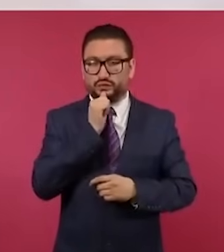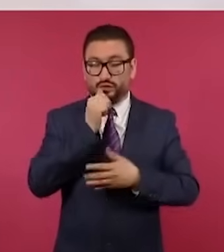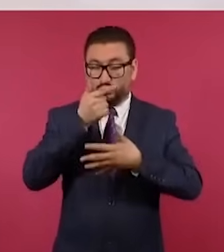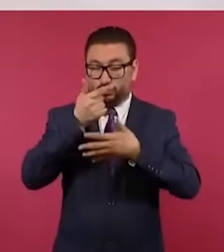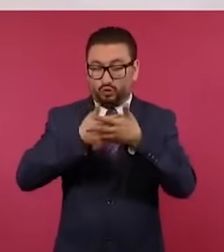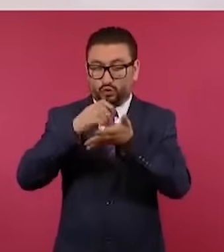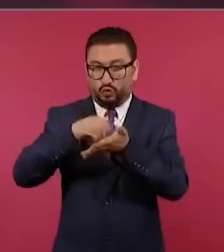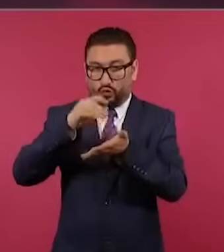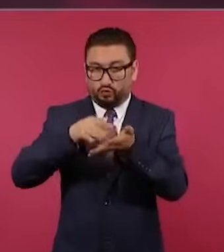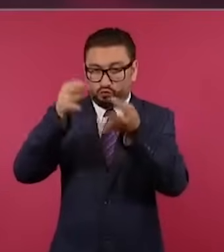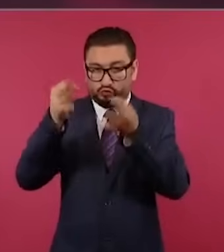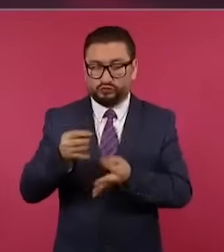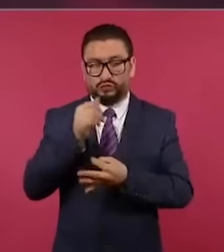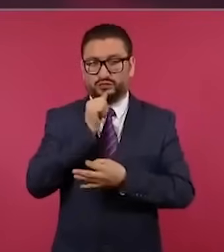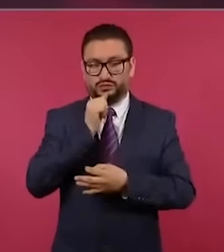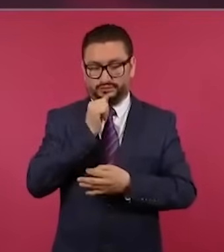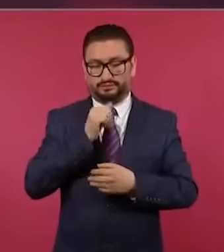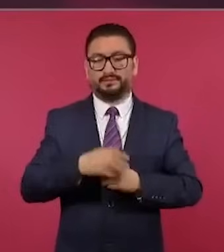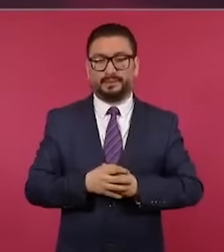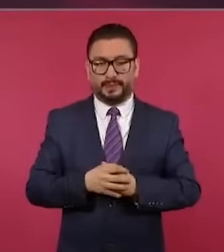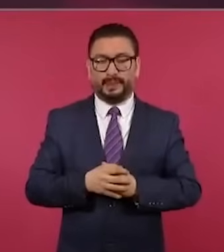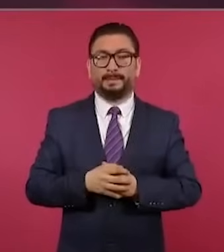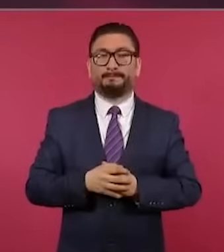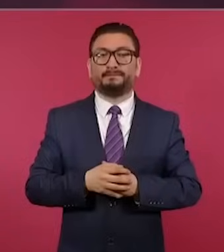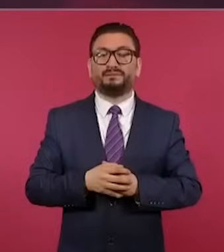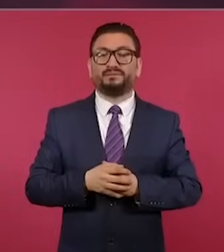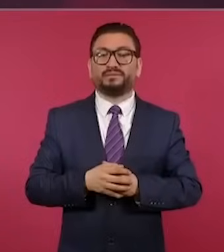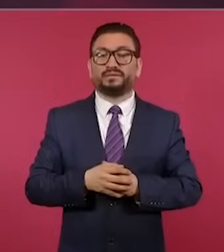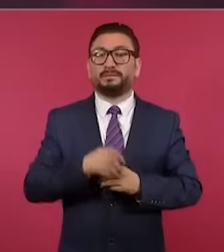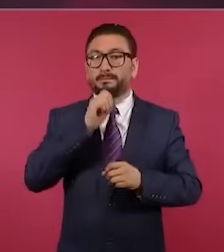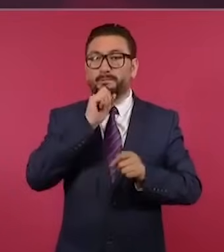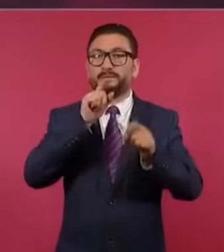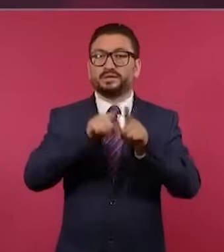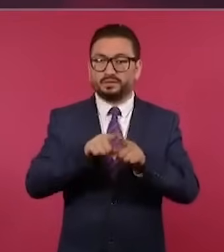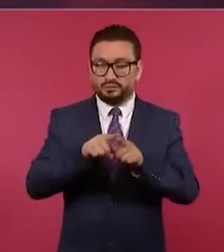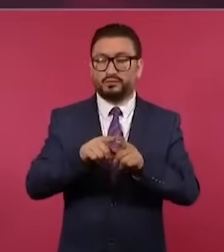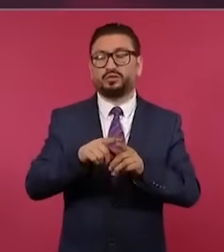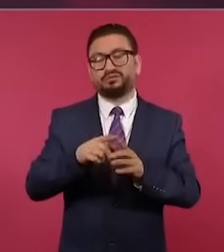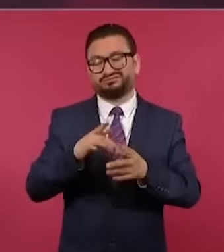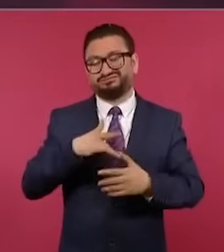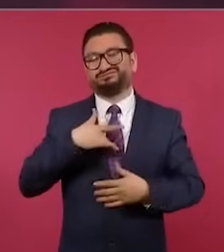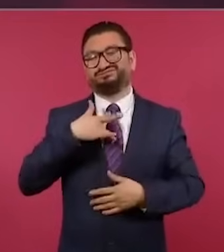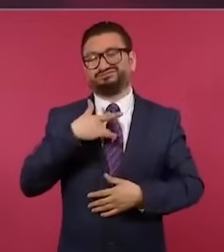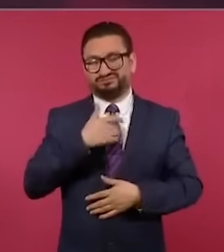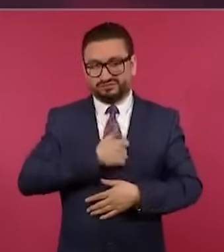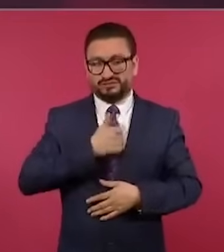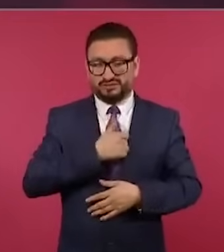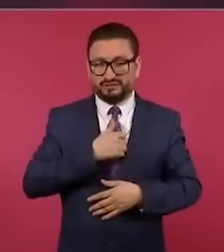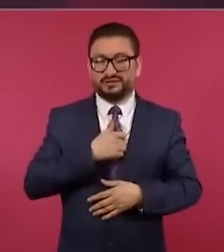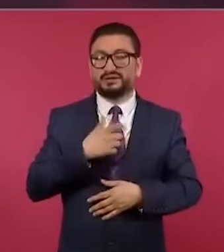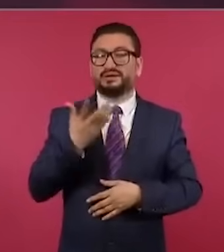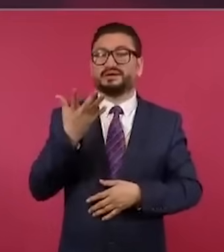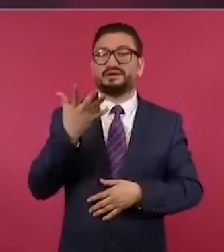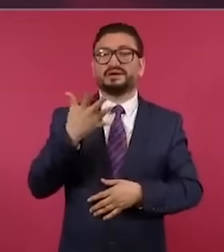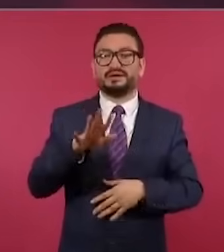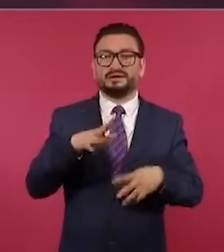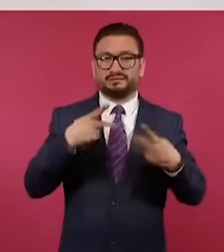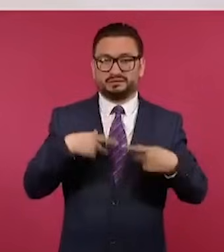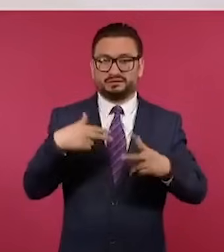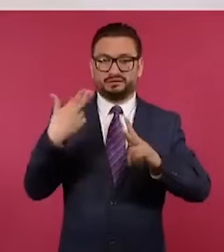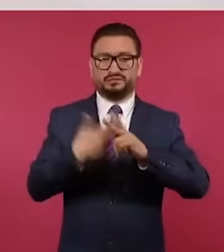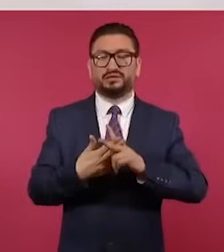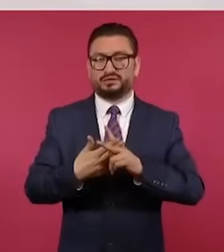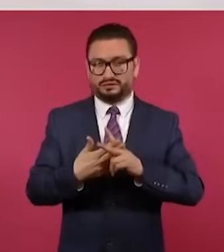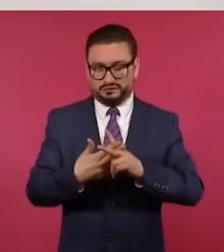inscripción oficial. También ha habido, lamentablemente, 10 homicidios